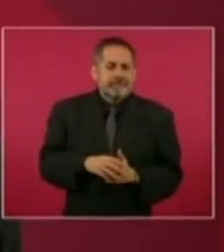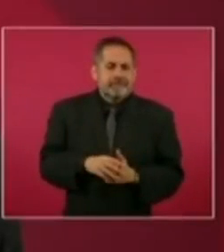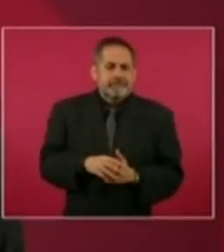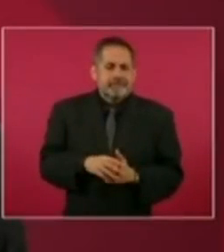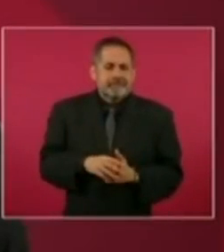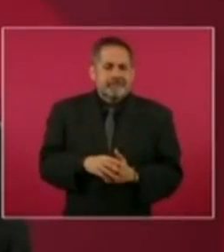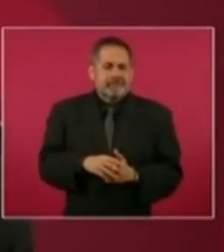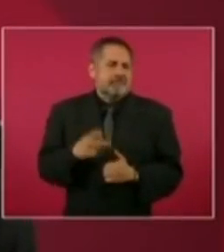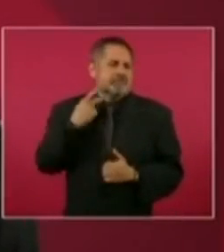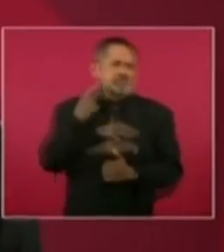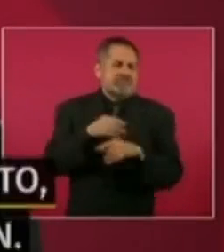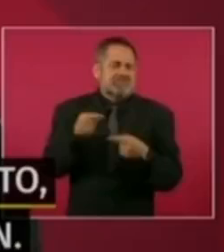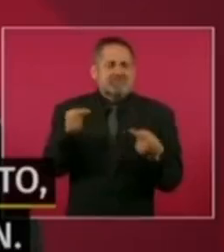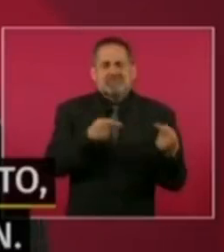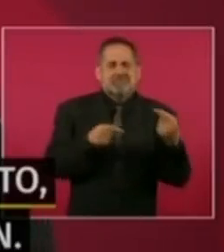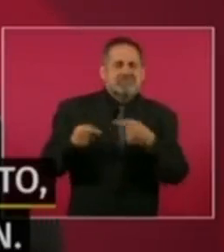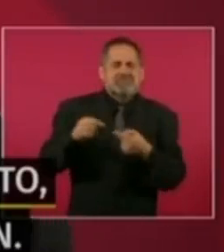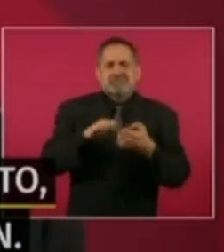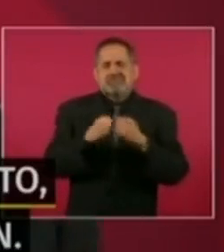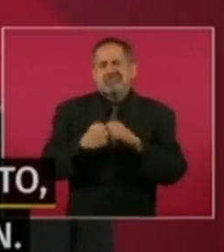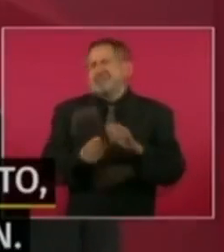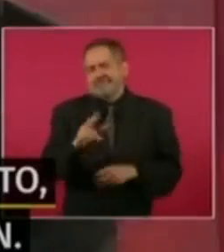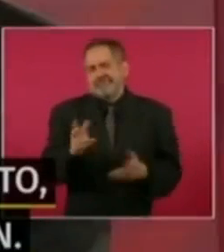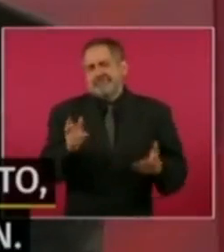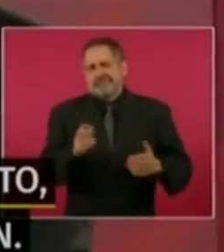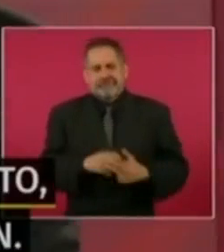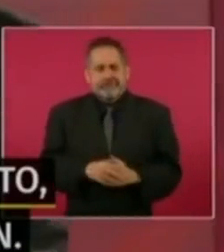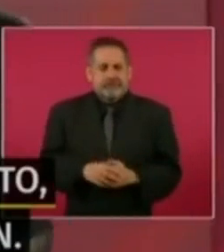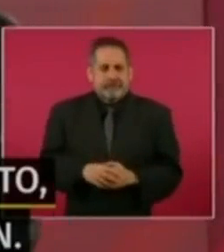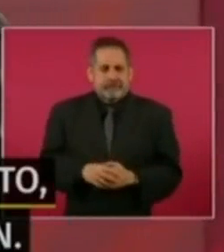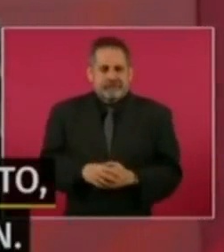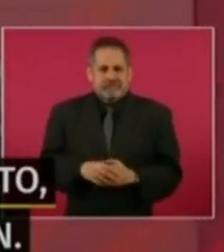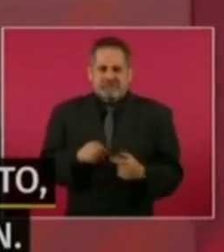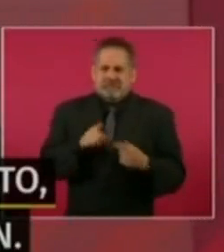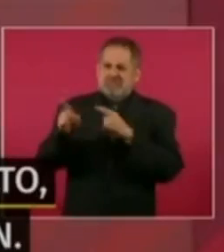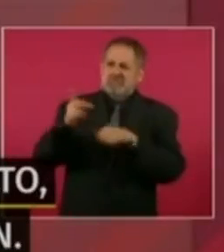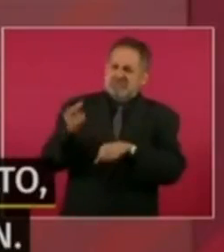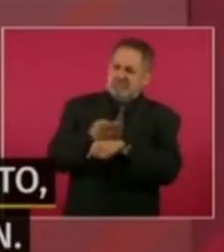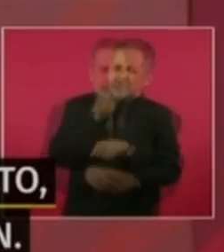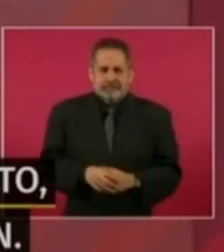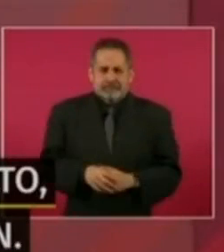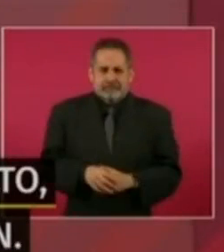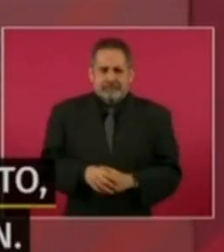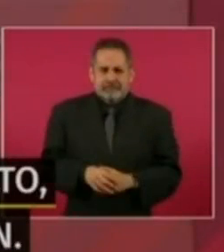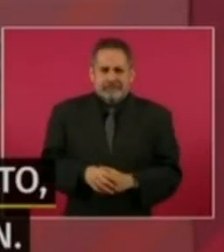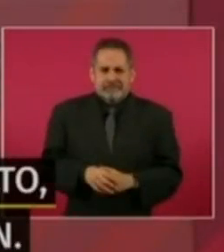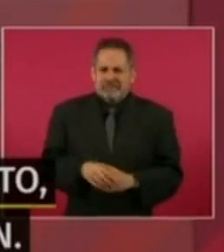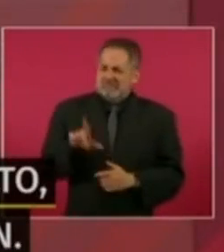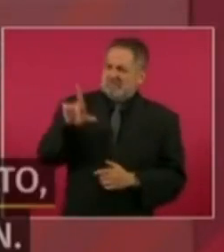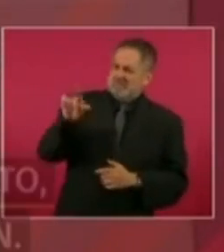en la politiquería y mucho menos en el insulto, el agravio, la humillación.